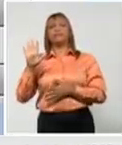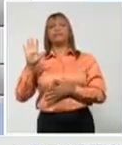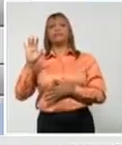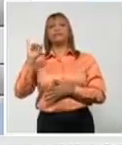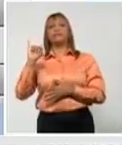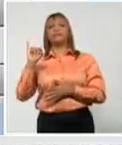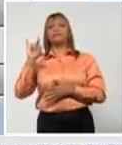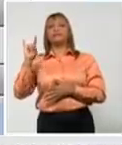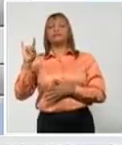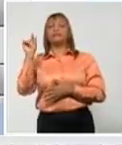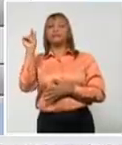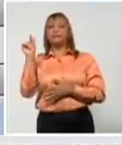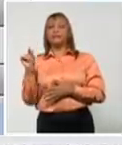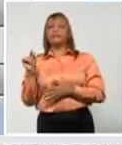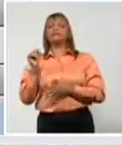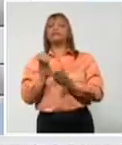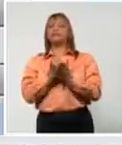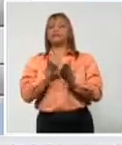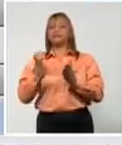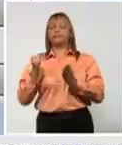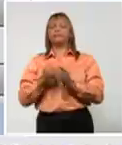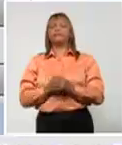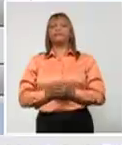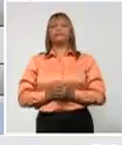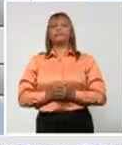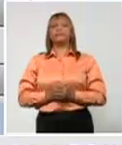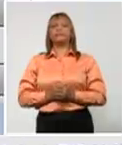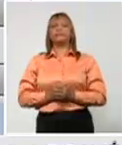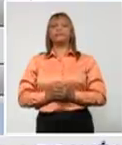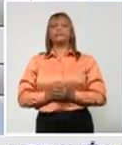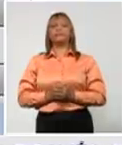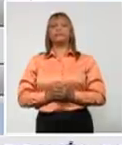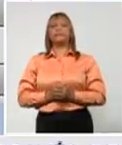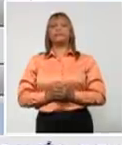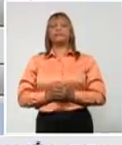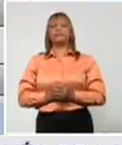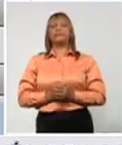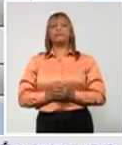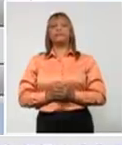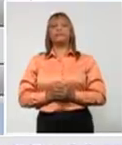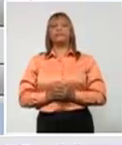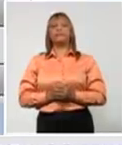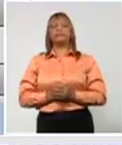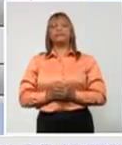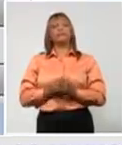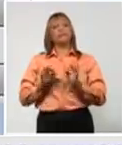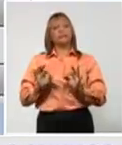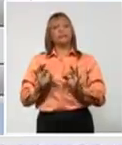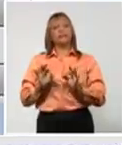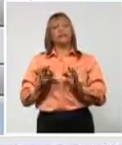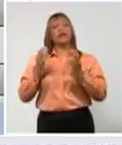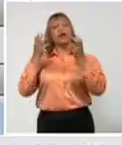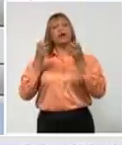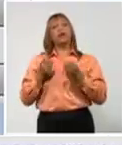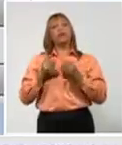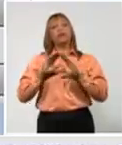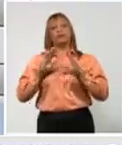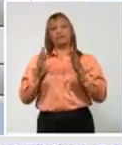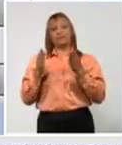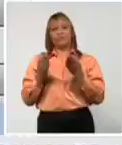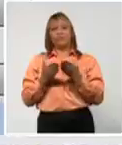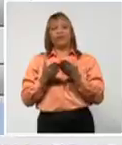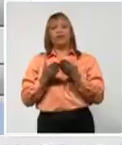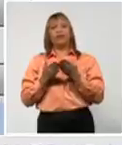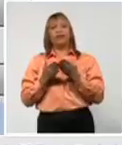256.569 personas con la COVID-19. Por lo tanto, el número confirmado